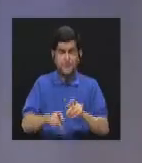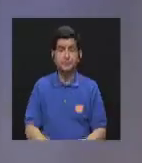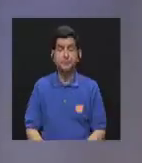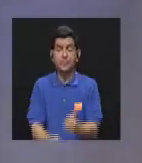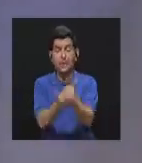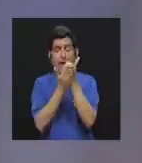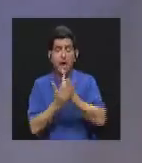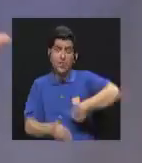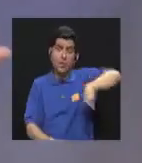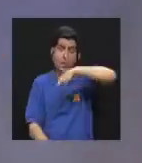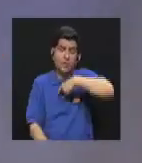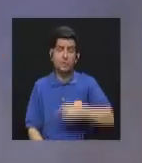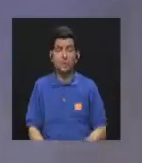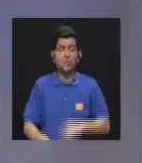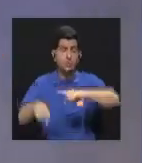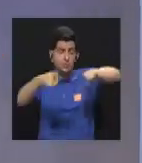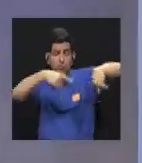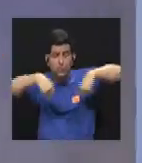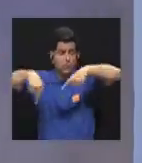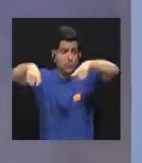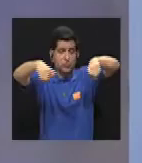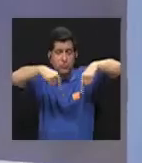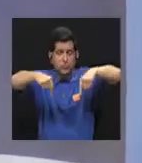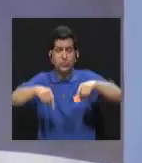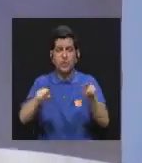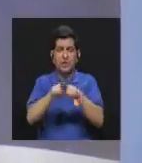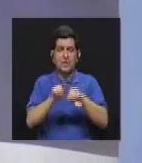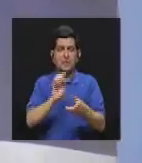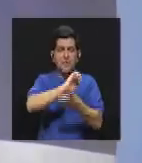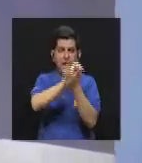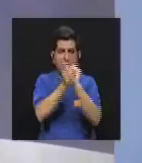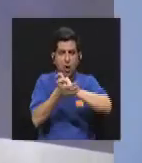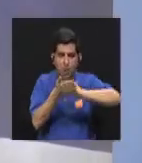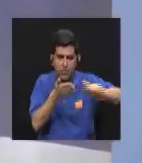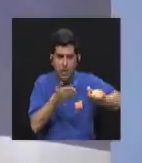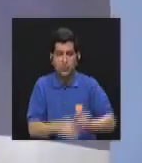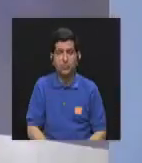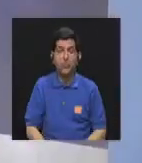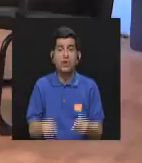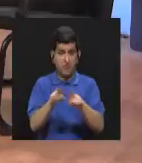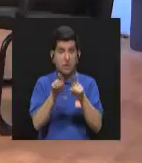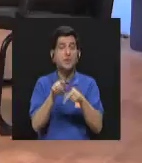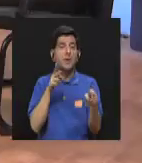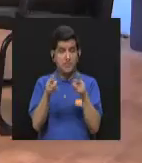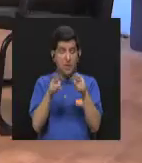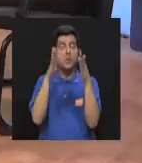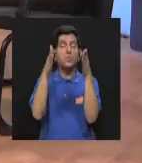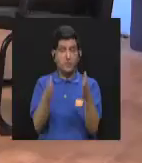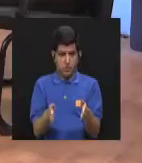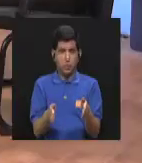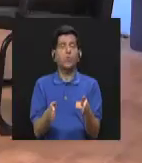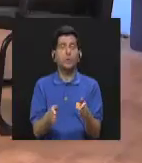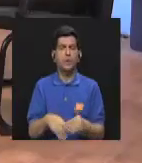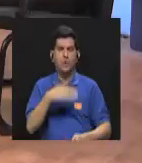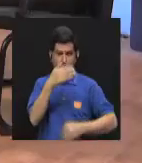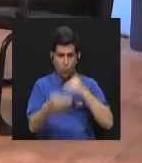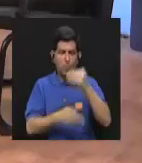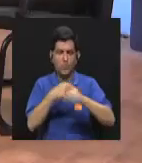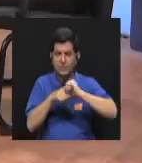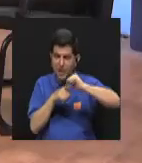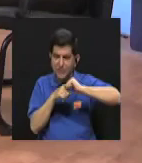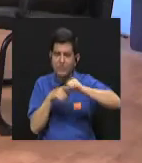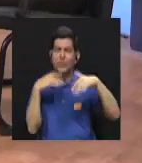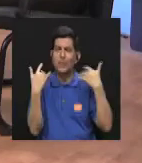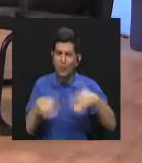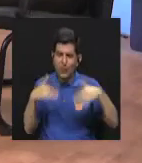nos ayudó pues con las grabaciones y como traductor. Y como editor. Editor. Y como editor además. Como un editor. Proceso ahí de